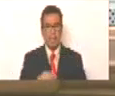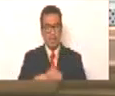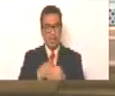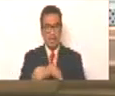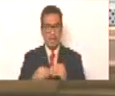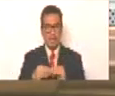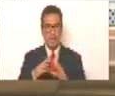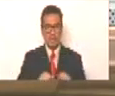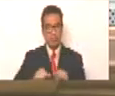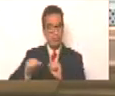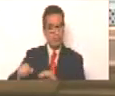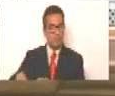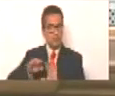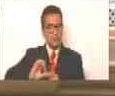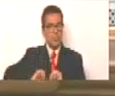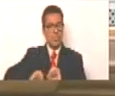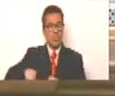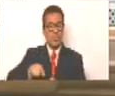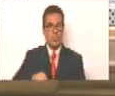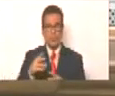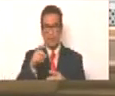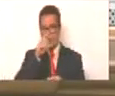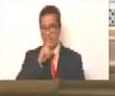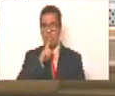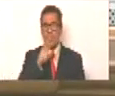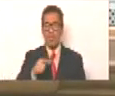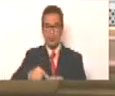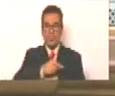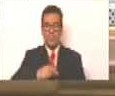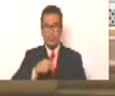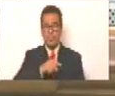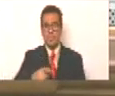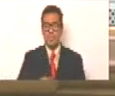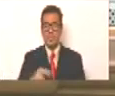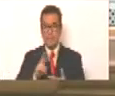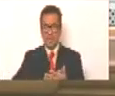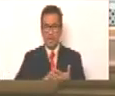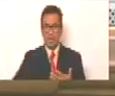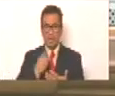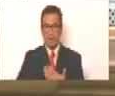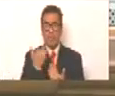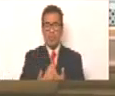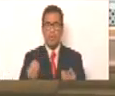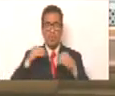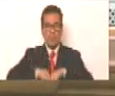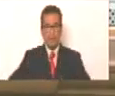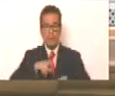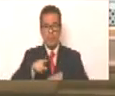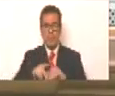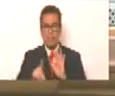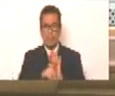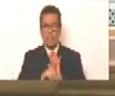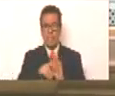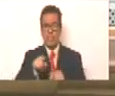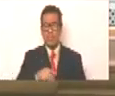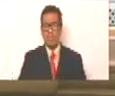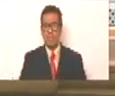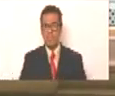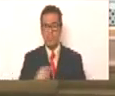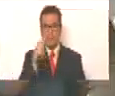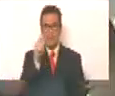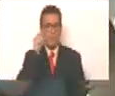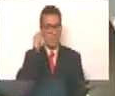décadas y décadas de malos gobiernos. Para la lectura del proyecto de acuerdo voy a dejar en el derecho de palabra a la diputada Yajaira